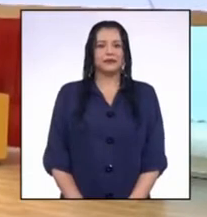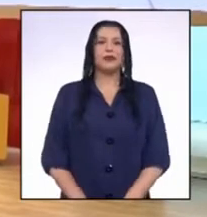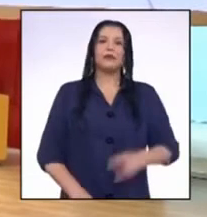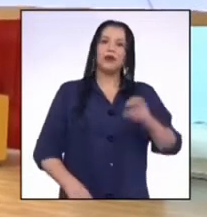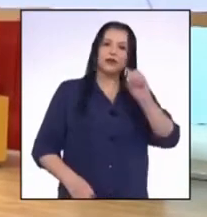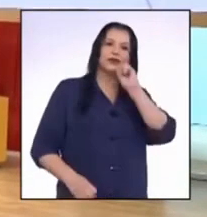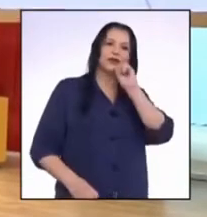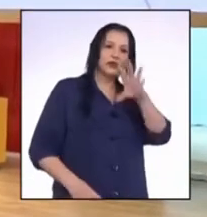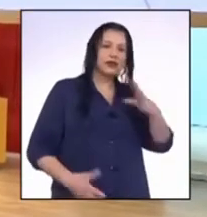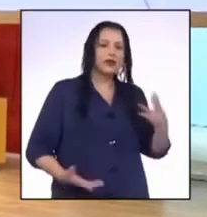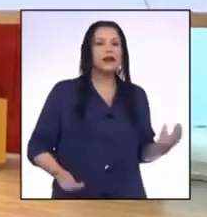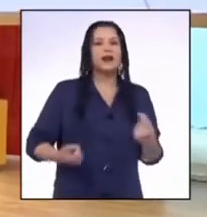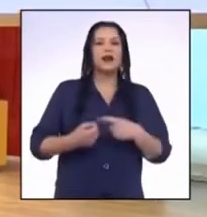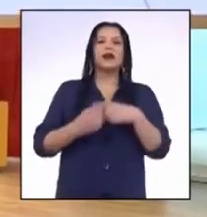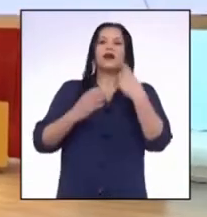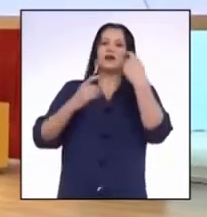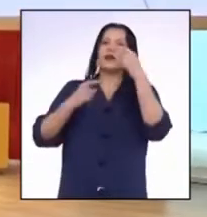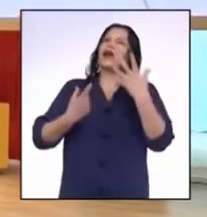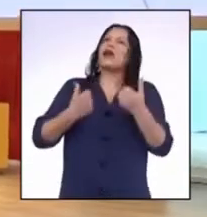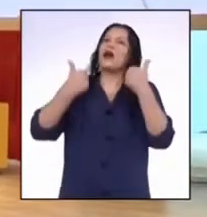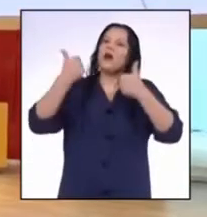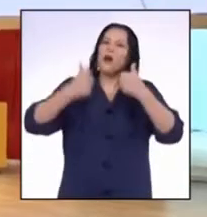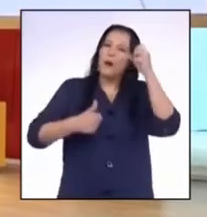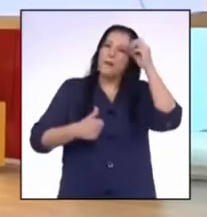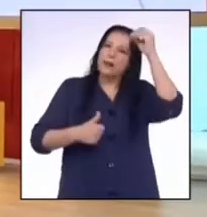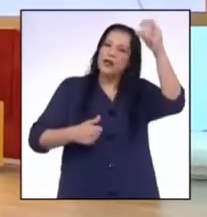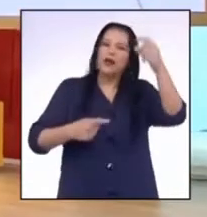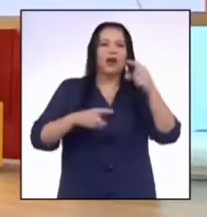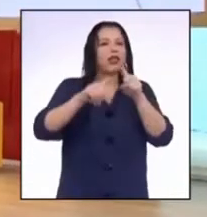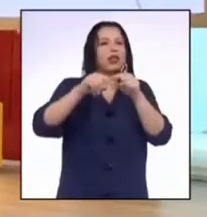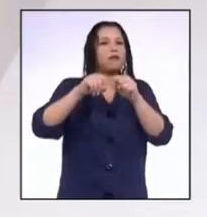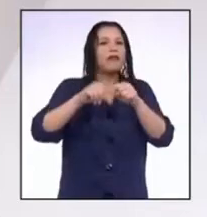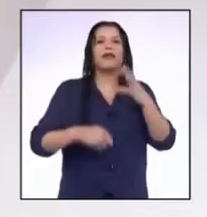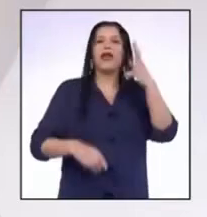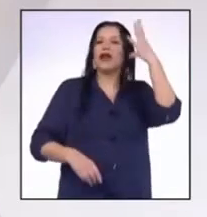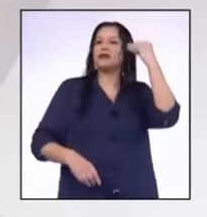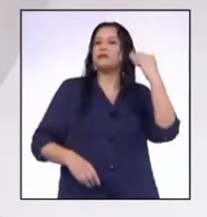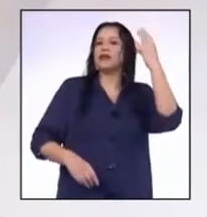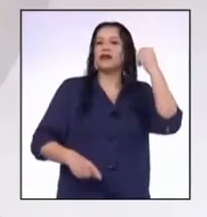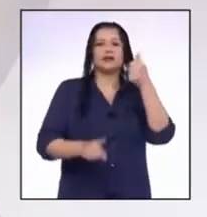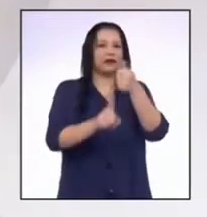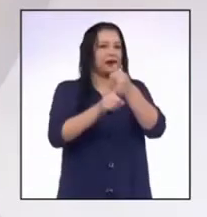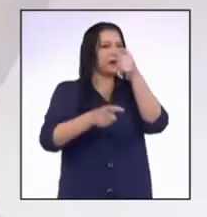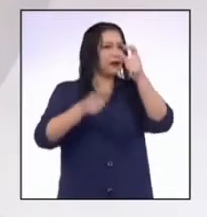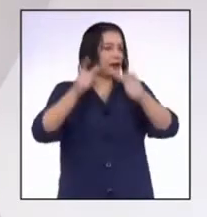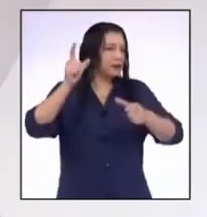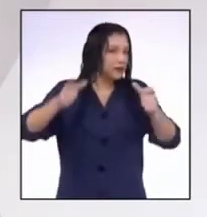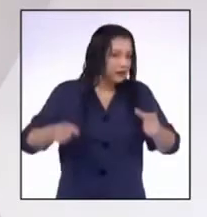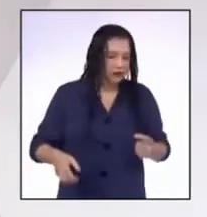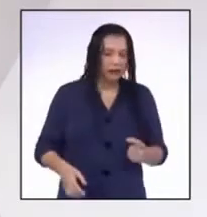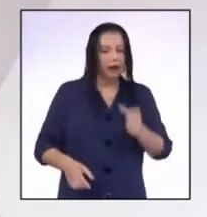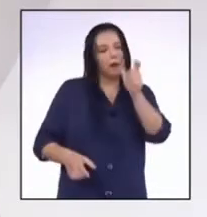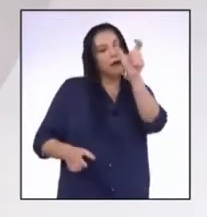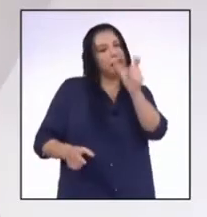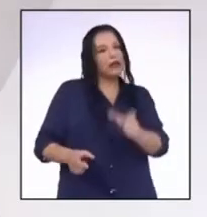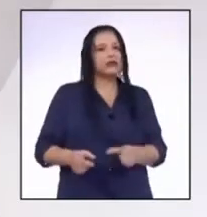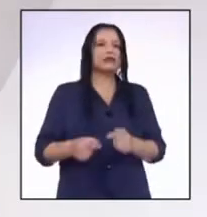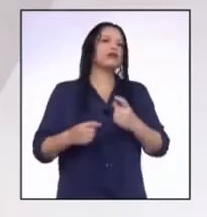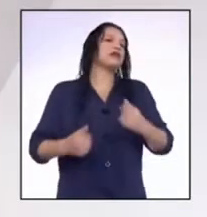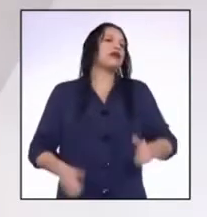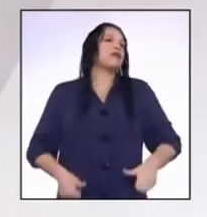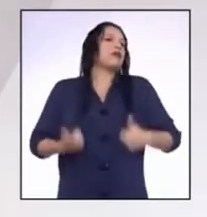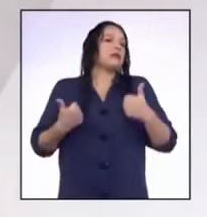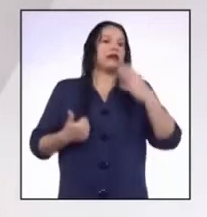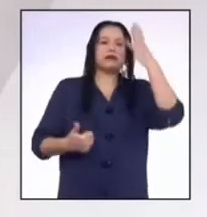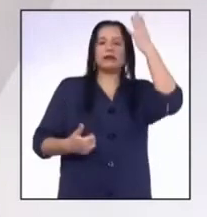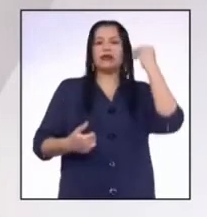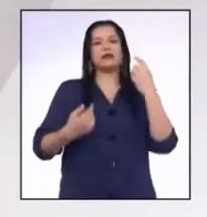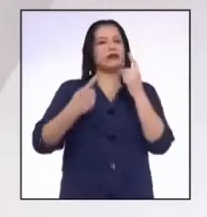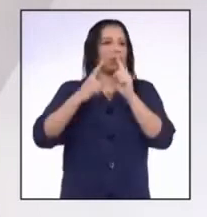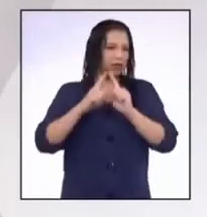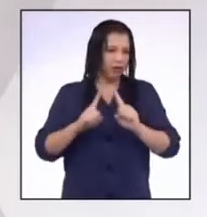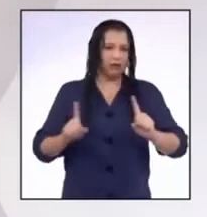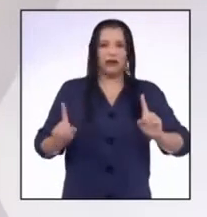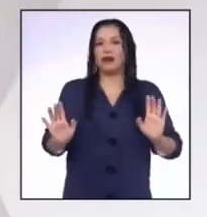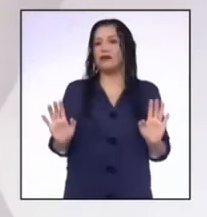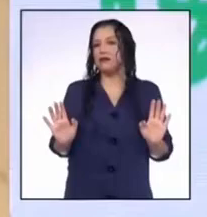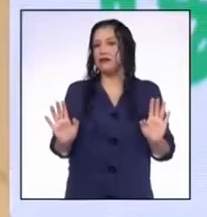te digo, pues, los puntos de vista dependen de las experiencias de cada persona y cada quien vive distintas experiencias.